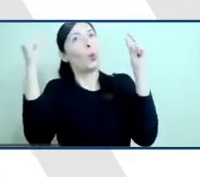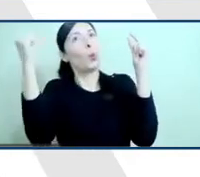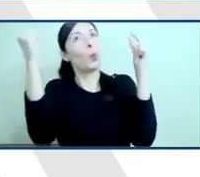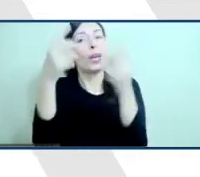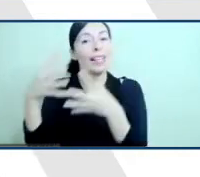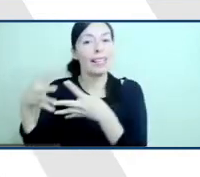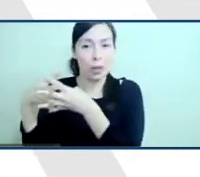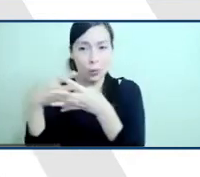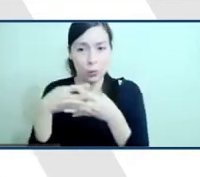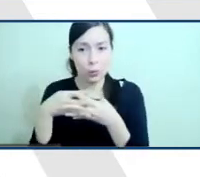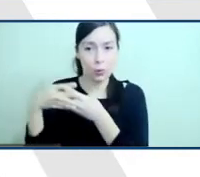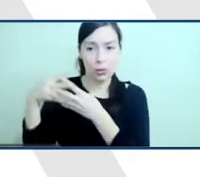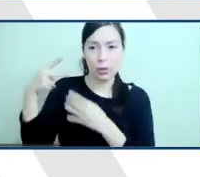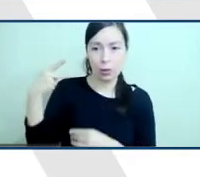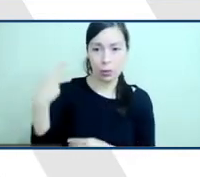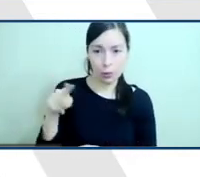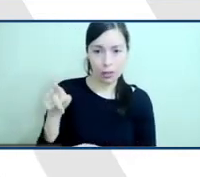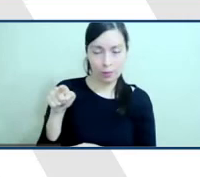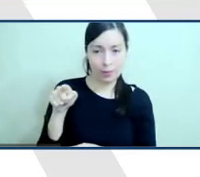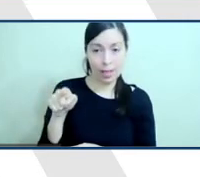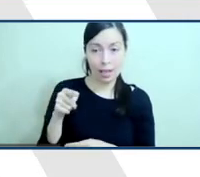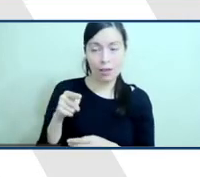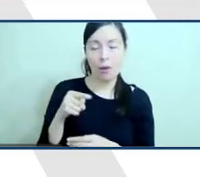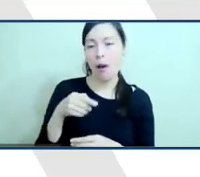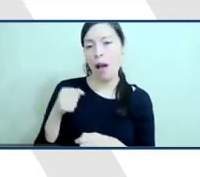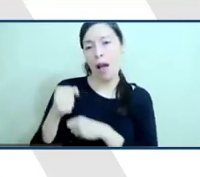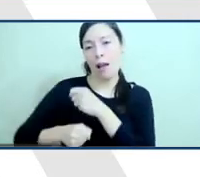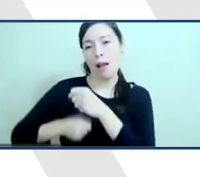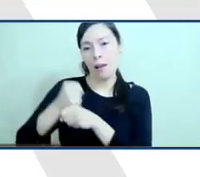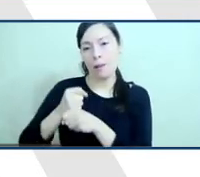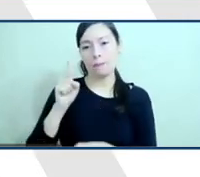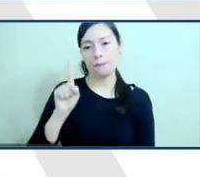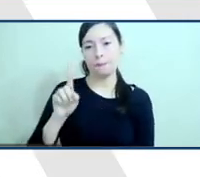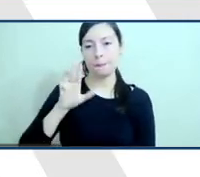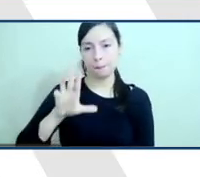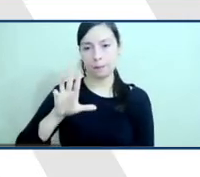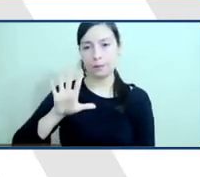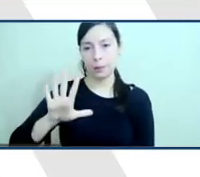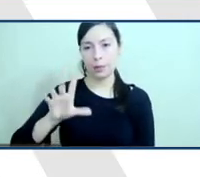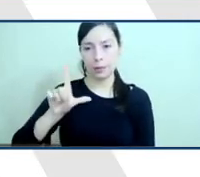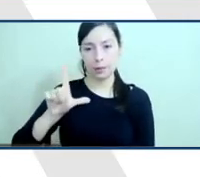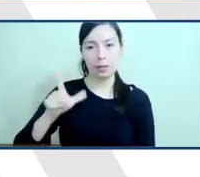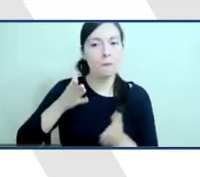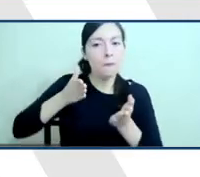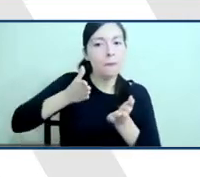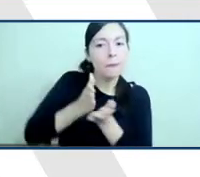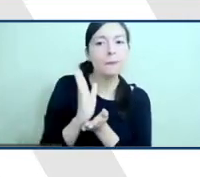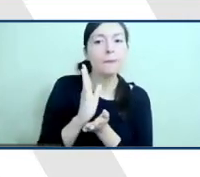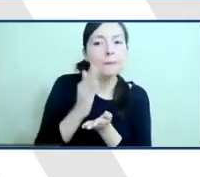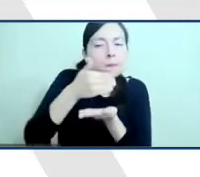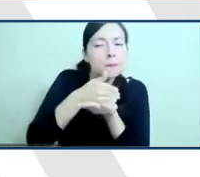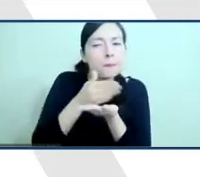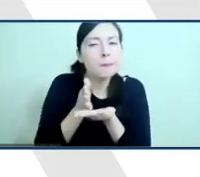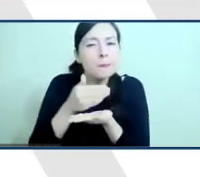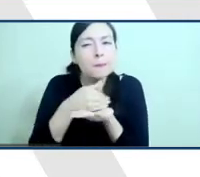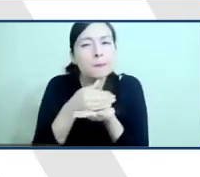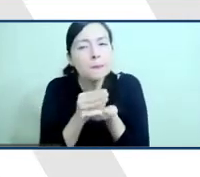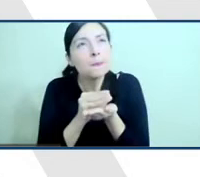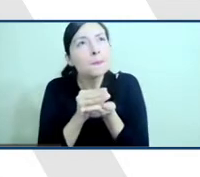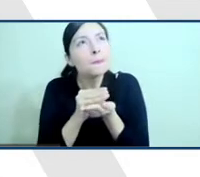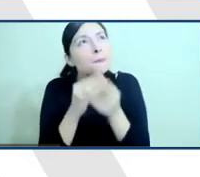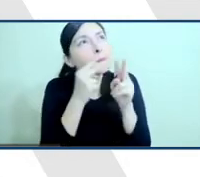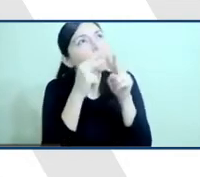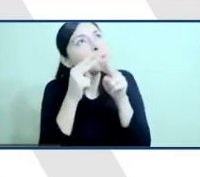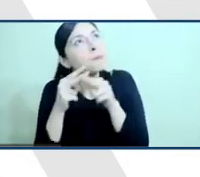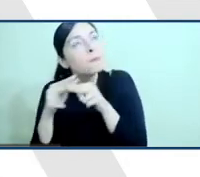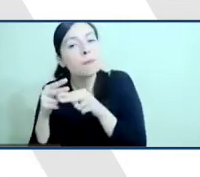estaban haciendo desde comienzos del año 1957 era planificar la instalación de estaciones de